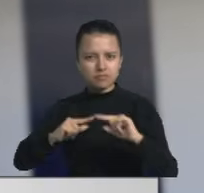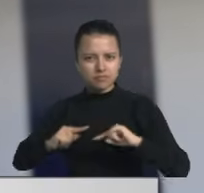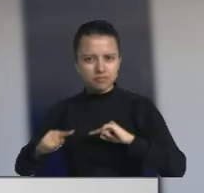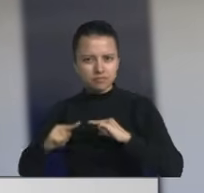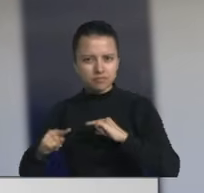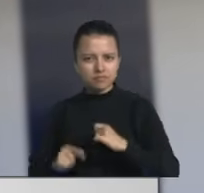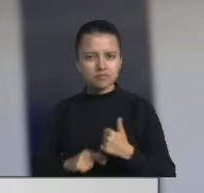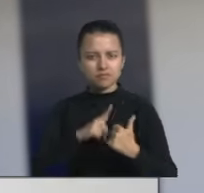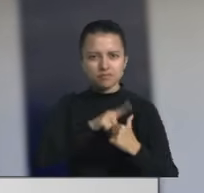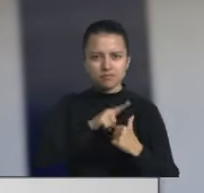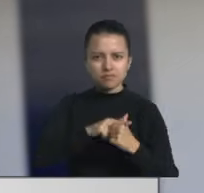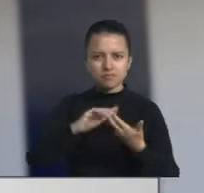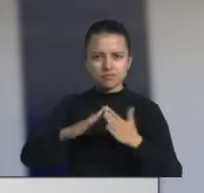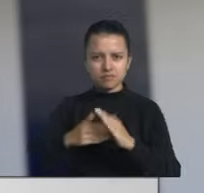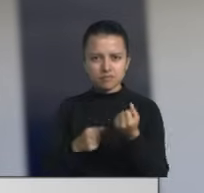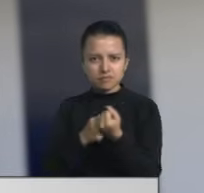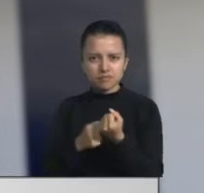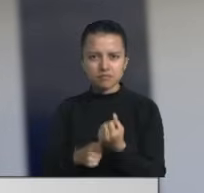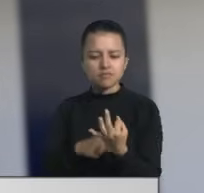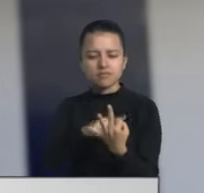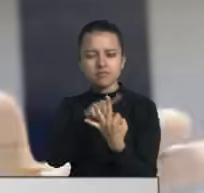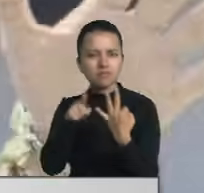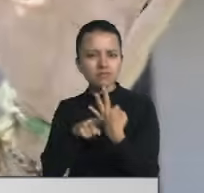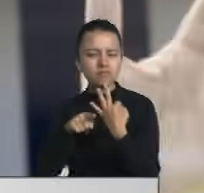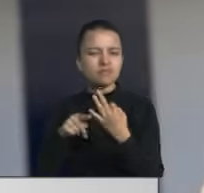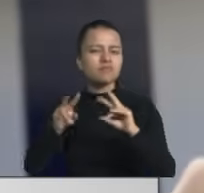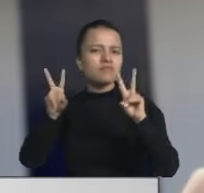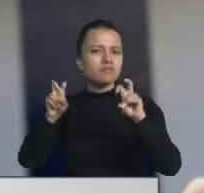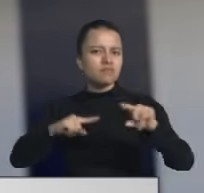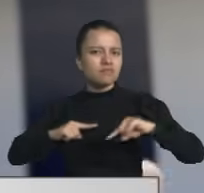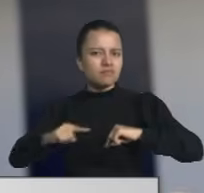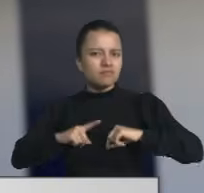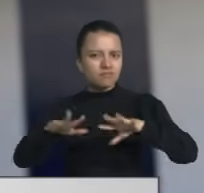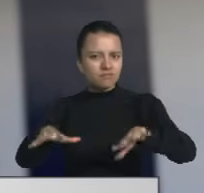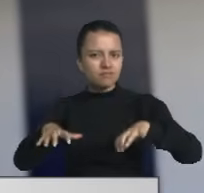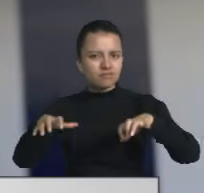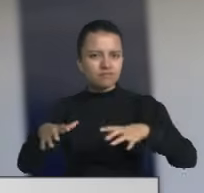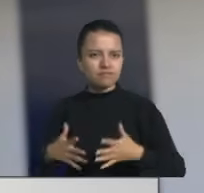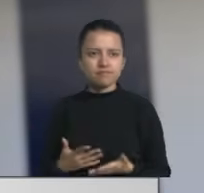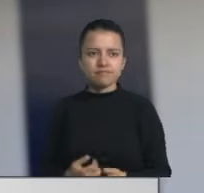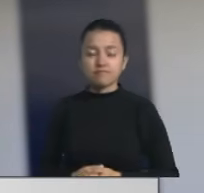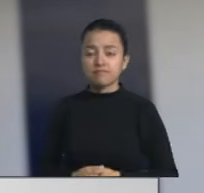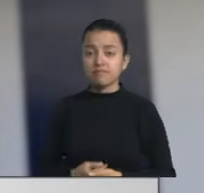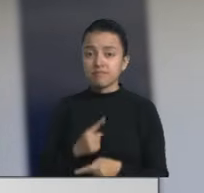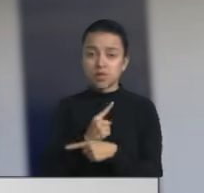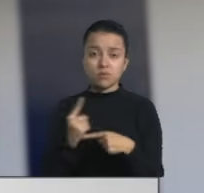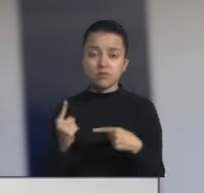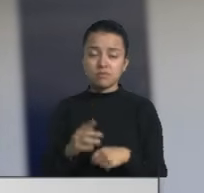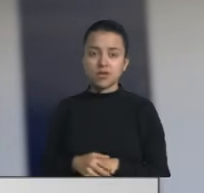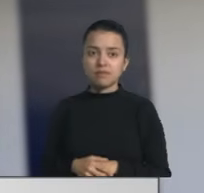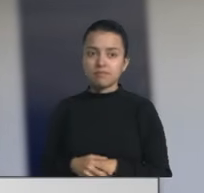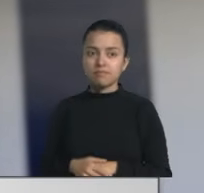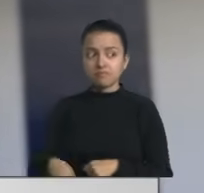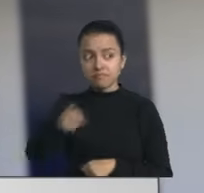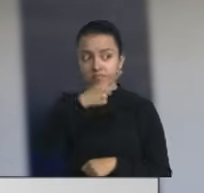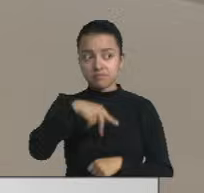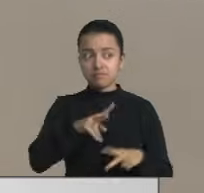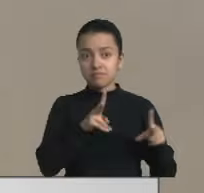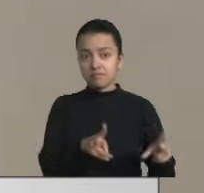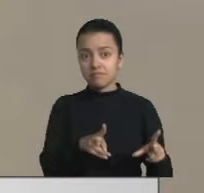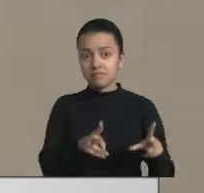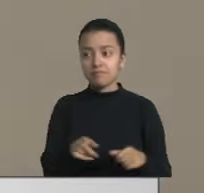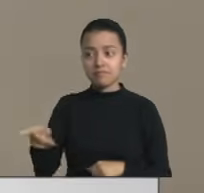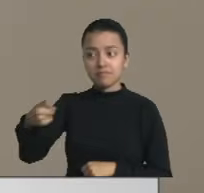administrativos de la Asamblea Departamental de Santander en una semana, que obviamente no era una semana laboral para esta